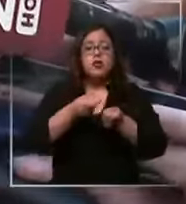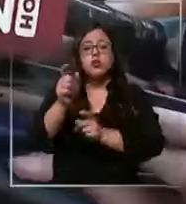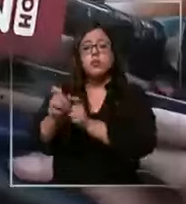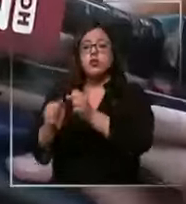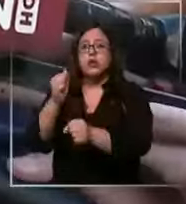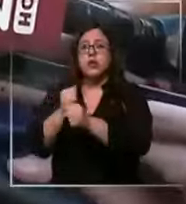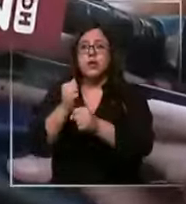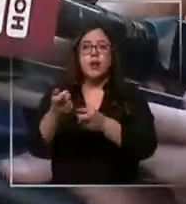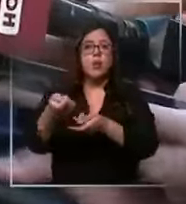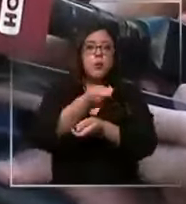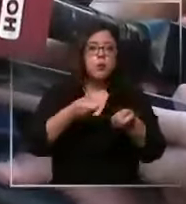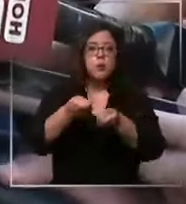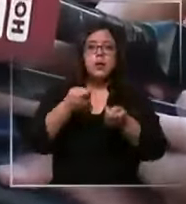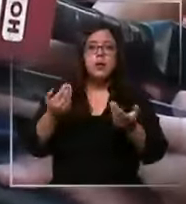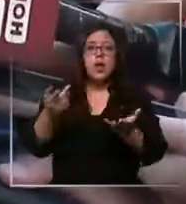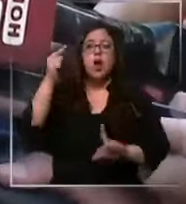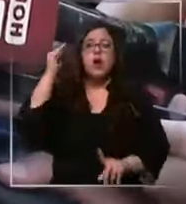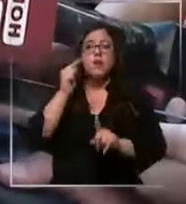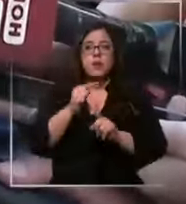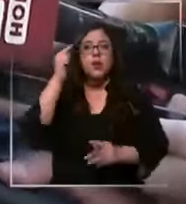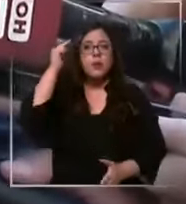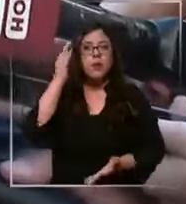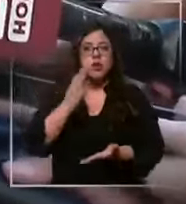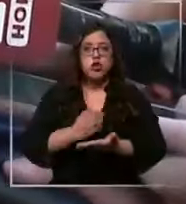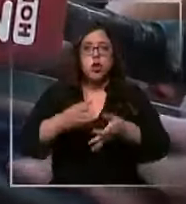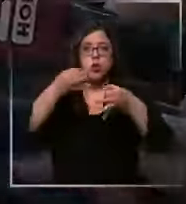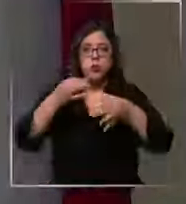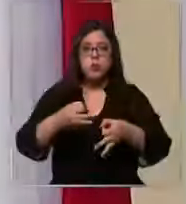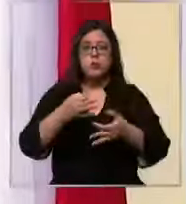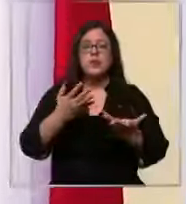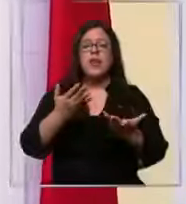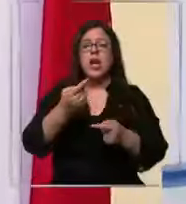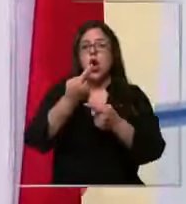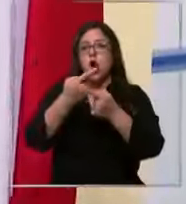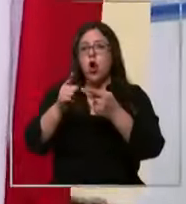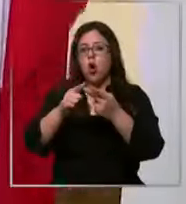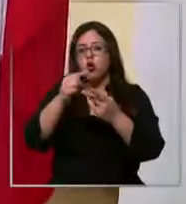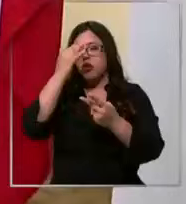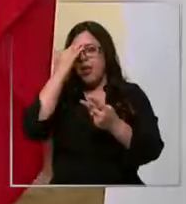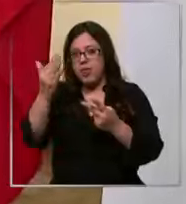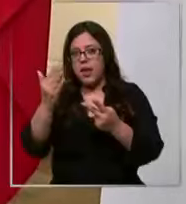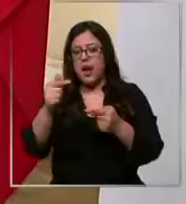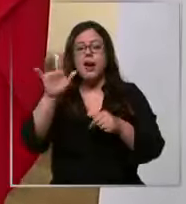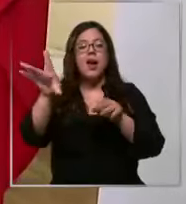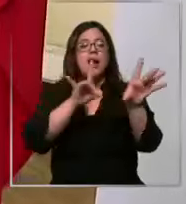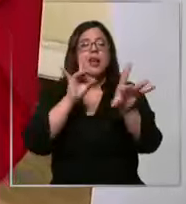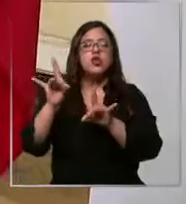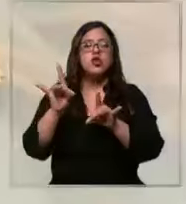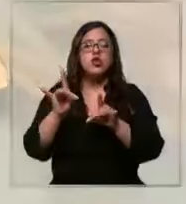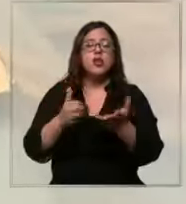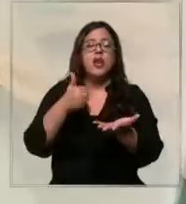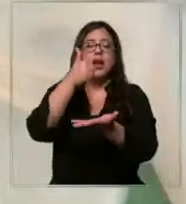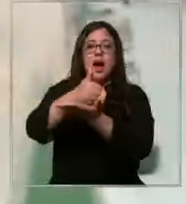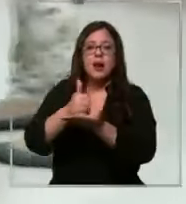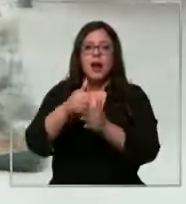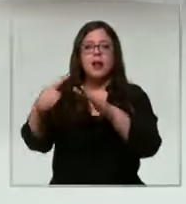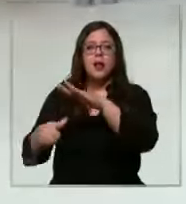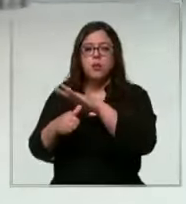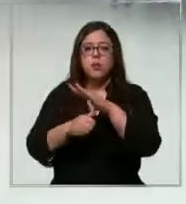del comercio a fin de poder tomar una decisión sobre el día adicional. Elección de octubre, que es para elegir alcaldes,